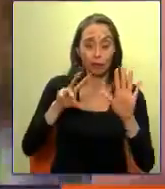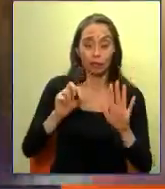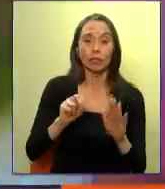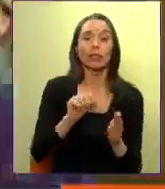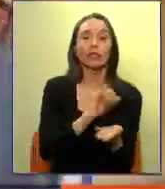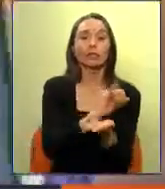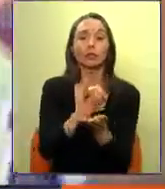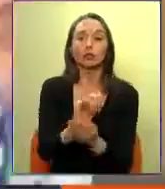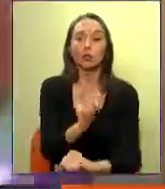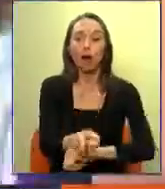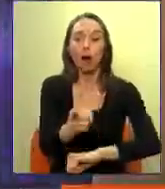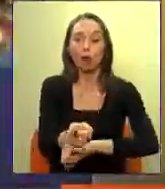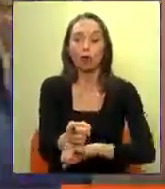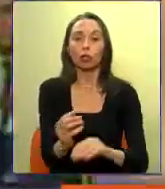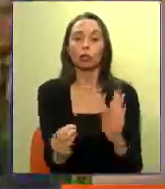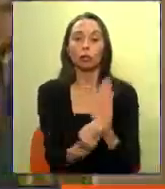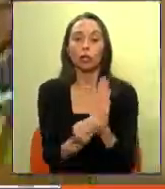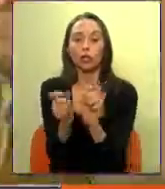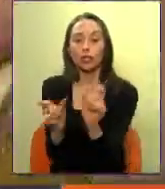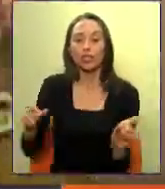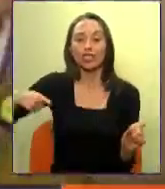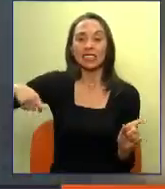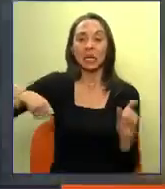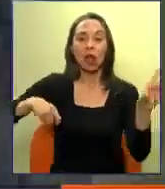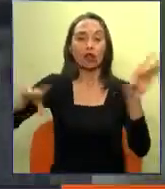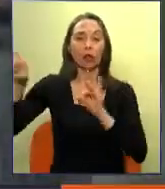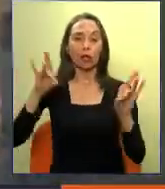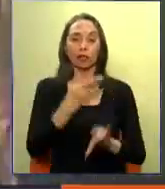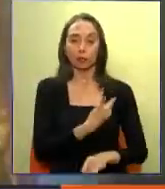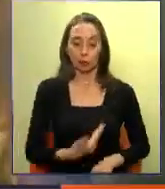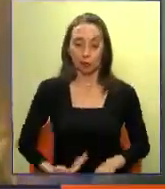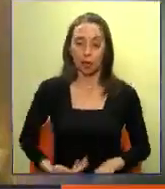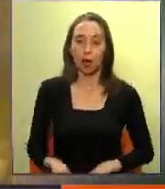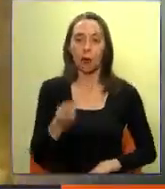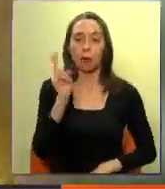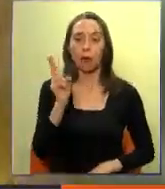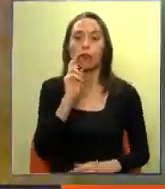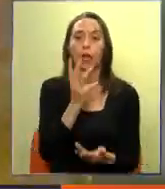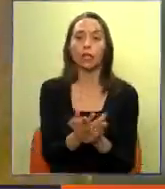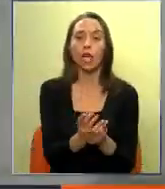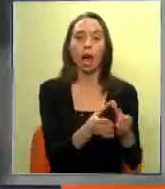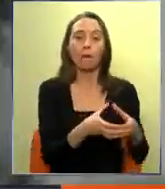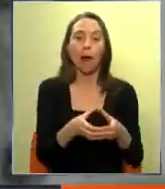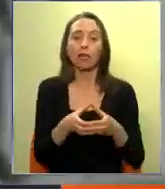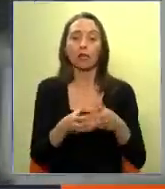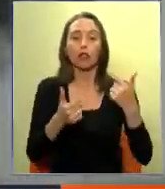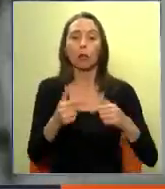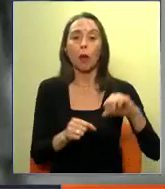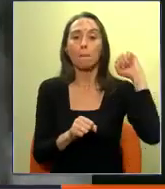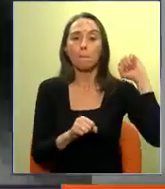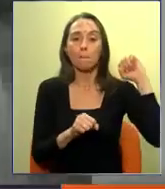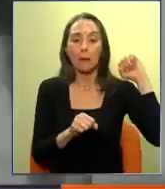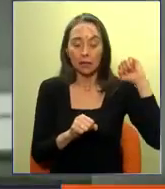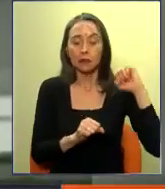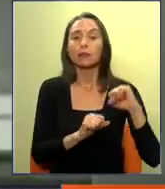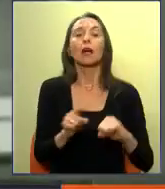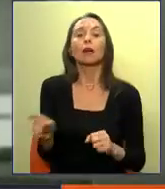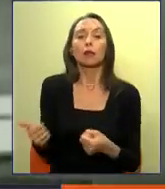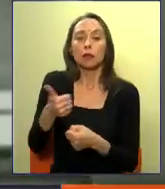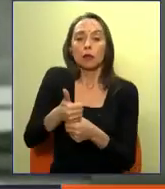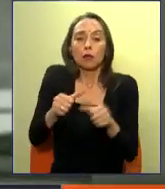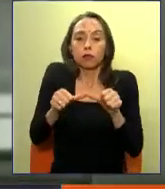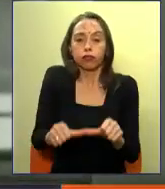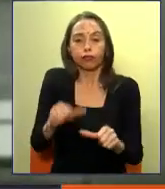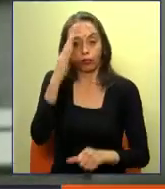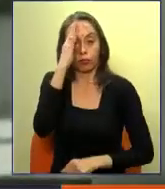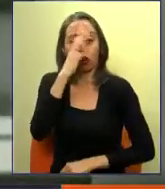Por ejemplo, se establecían senadores designados, se prohibía la existencia de partidos marxistas, se consagraba la inamovilidad de los